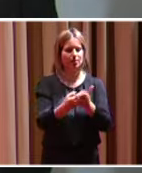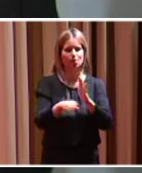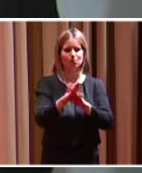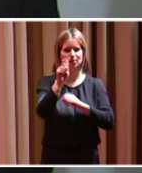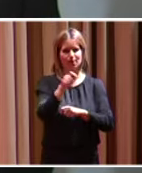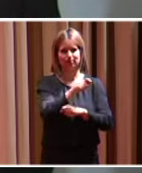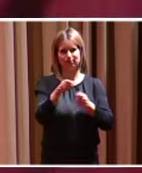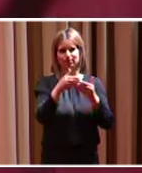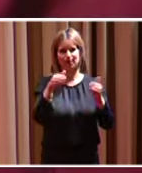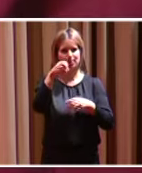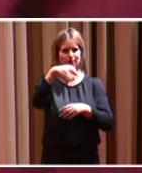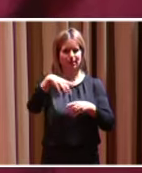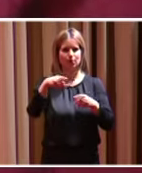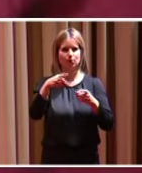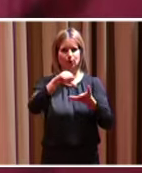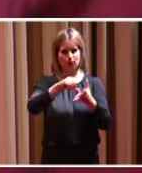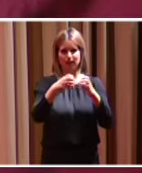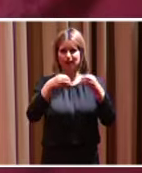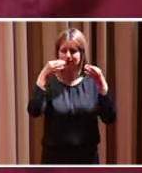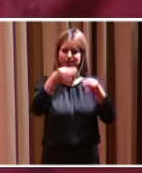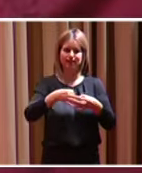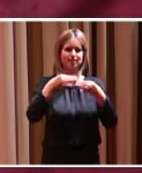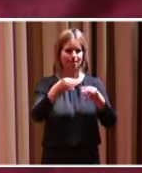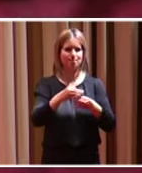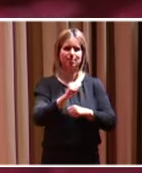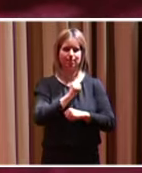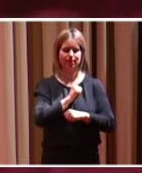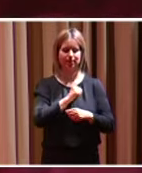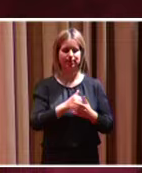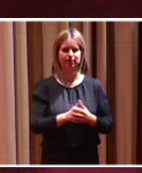siga bendiciendo a esta ciudad, que siempre, siempre lo espera.